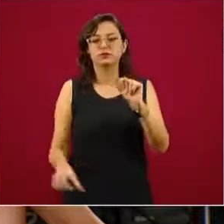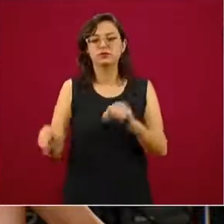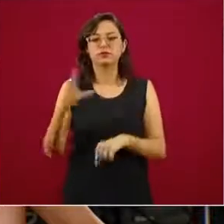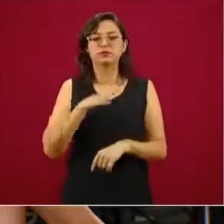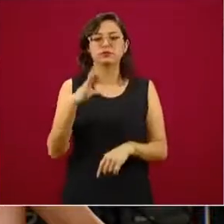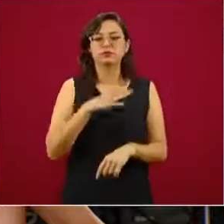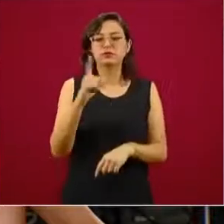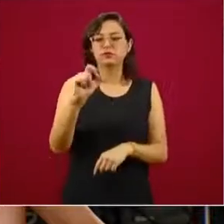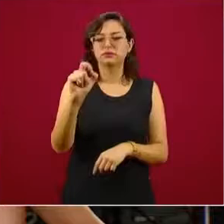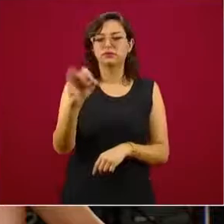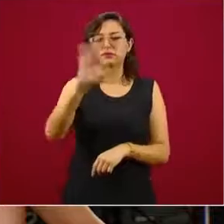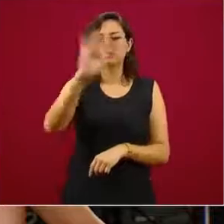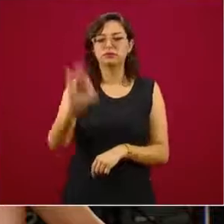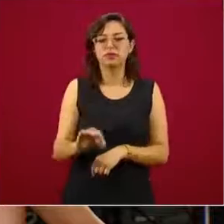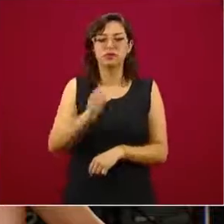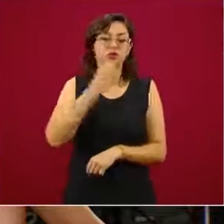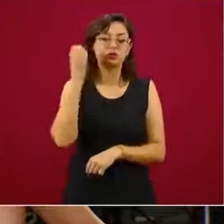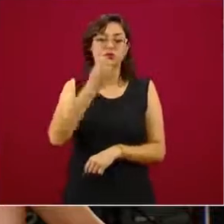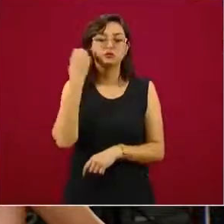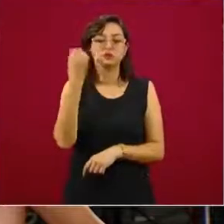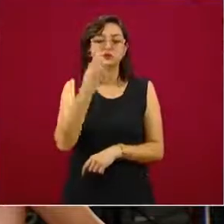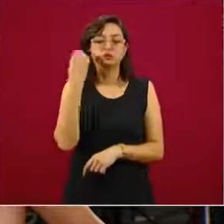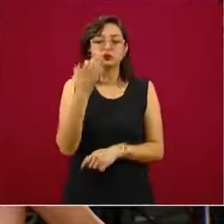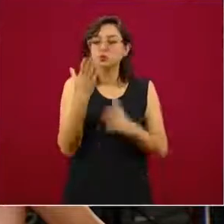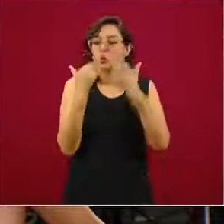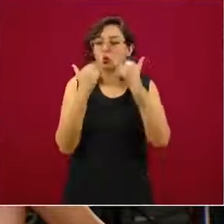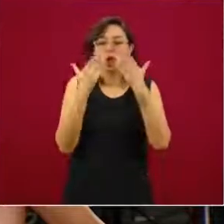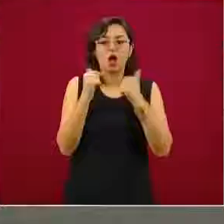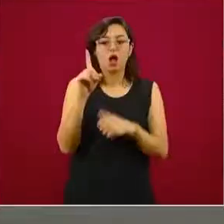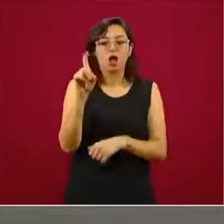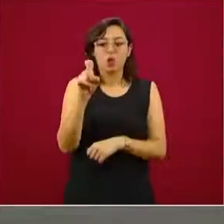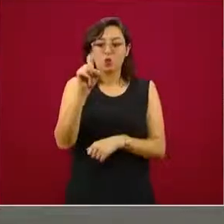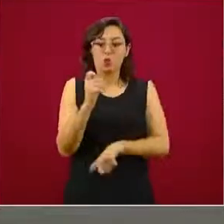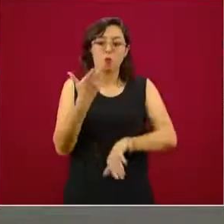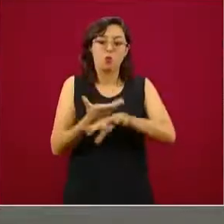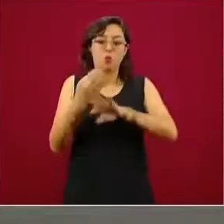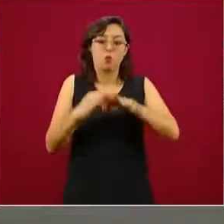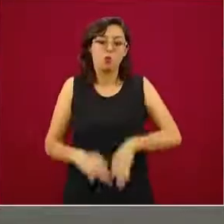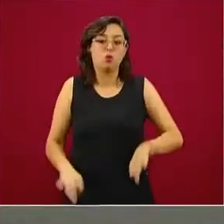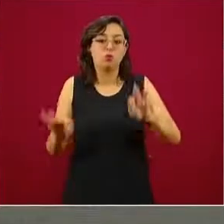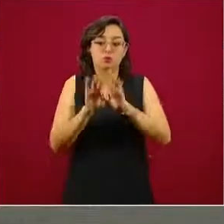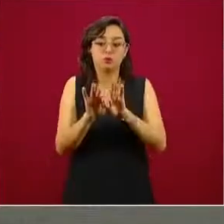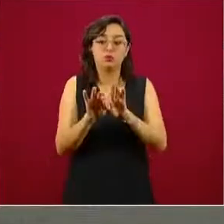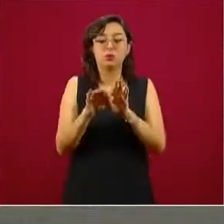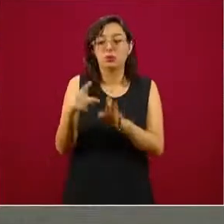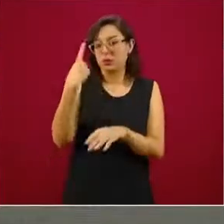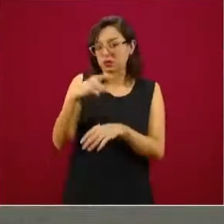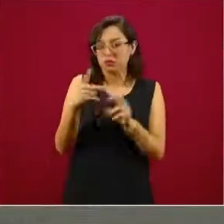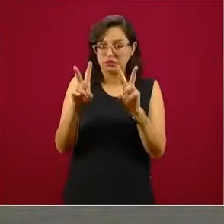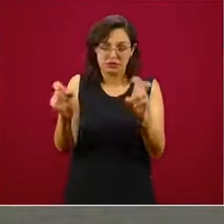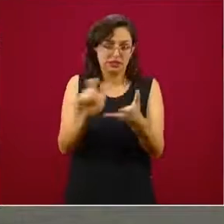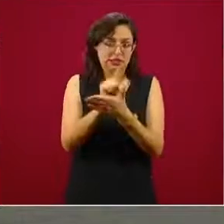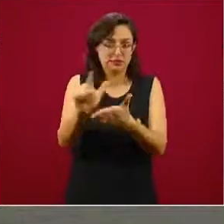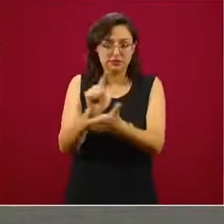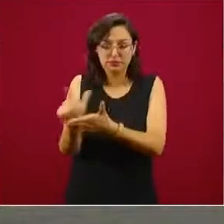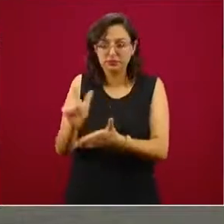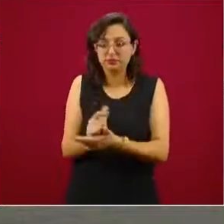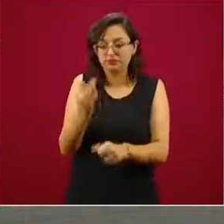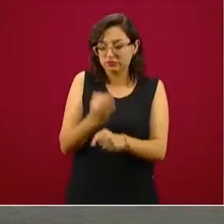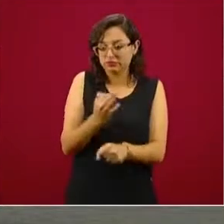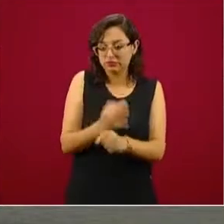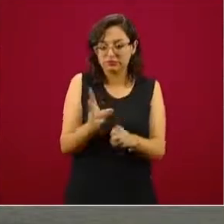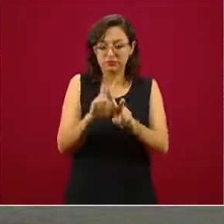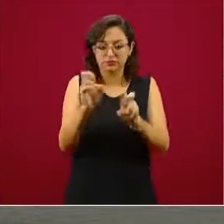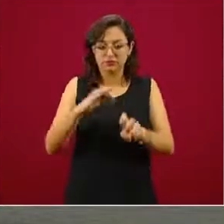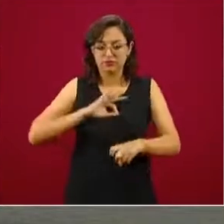20% de escuelas que no cuentan con agua. Es muy importante, obviamente, para la higiene en esta